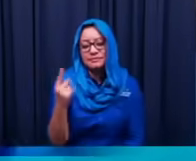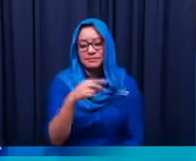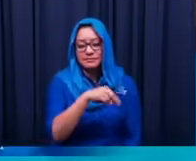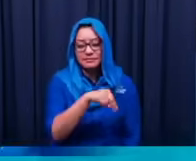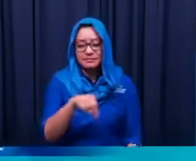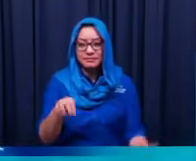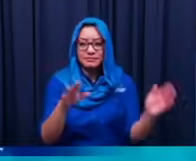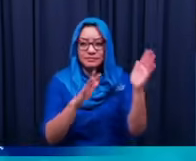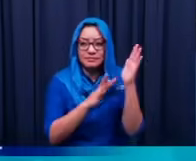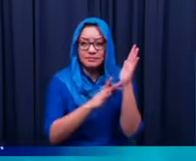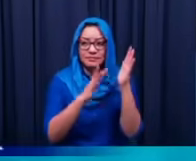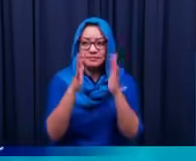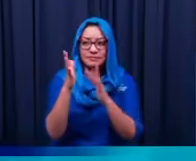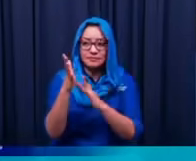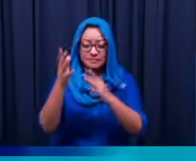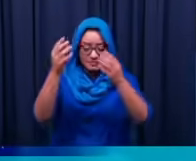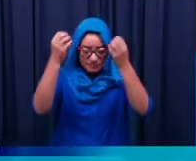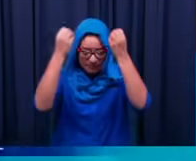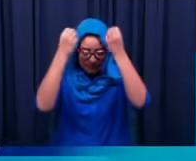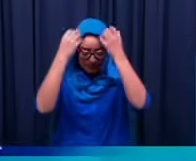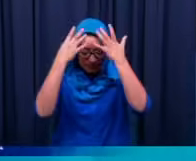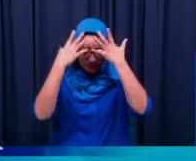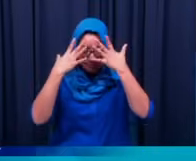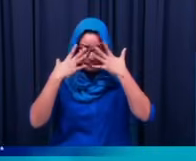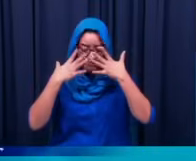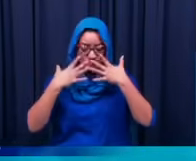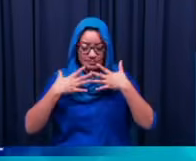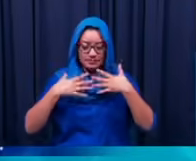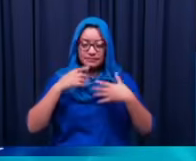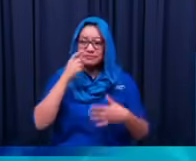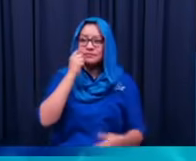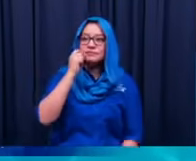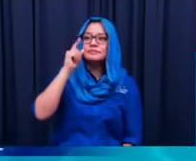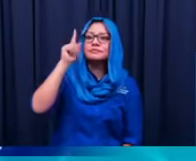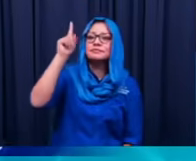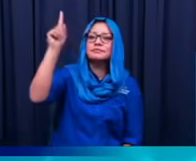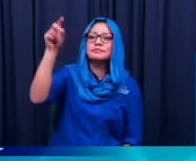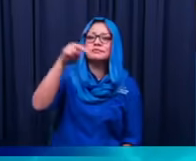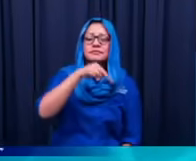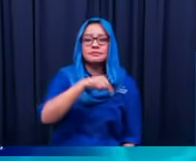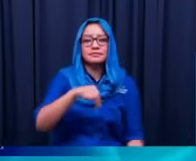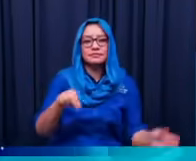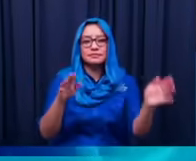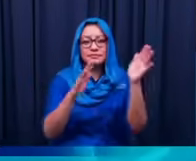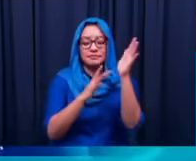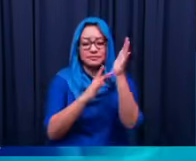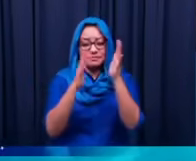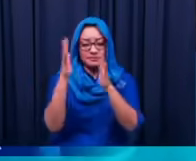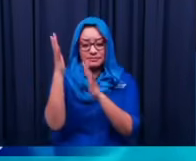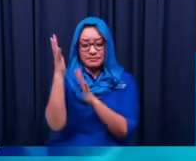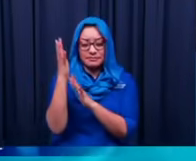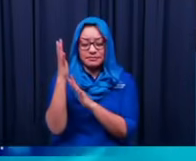de Jesús de Nazaret, llénalos. Llénalos de ti, Señor. En el nombre de Jesús de Nazaret.